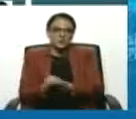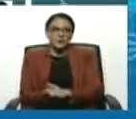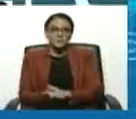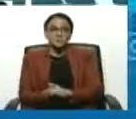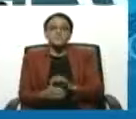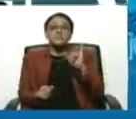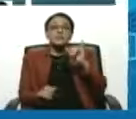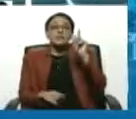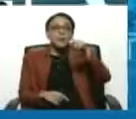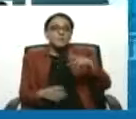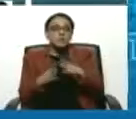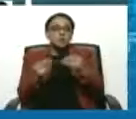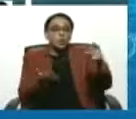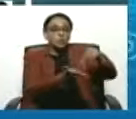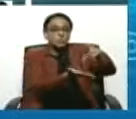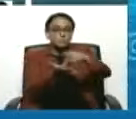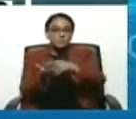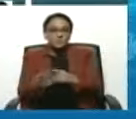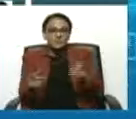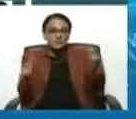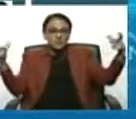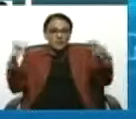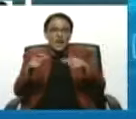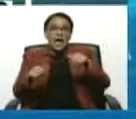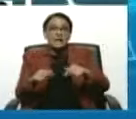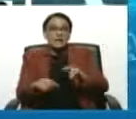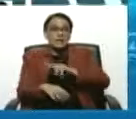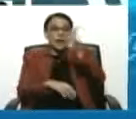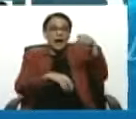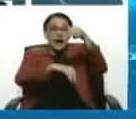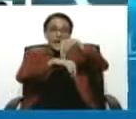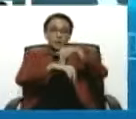los invitados e invitadas, nacionales, internacionales.